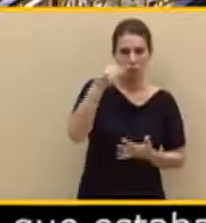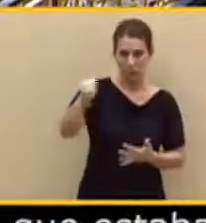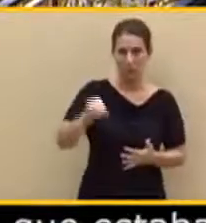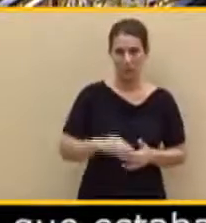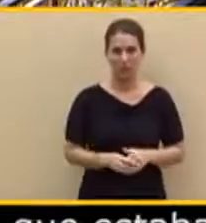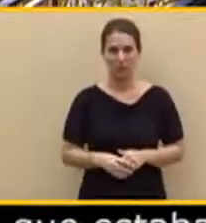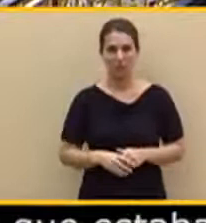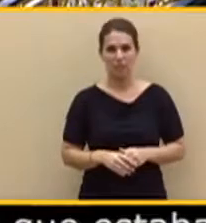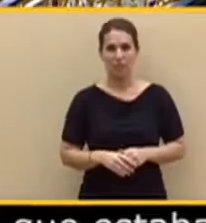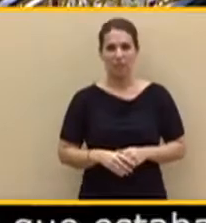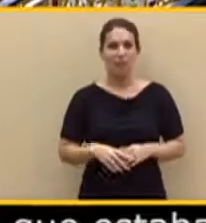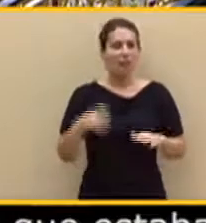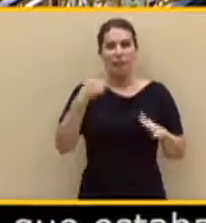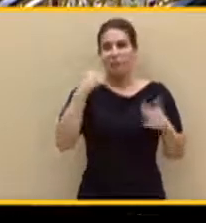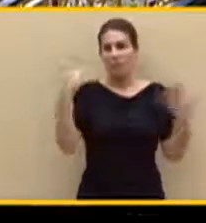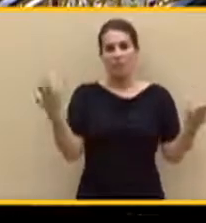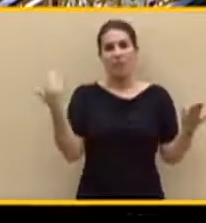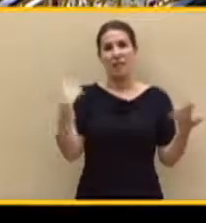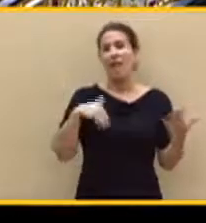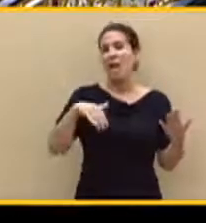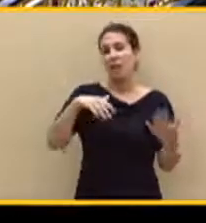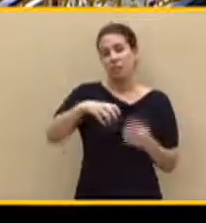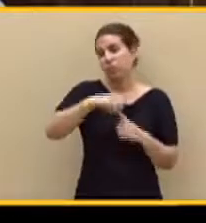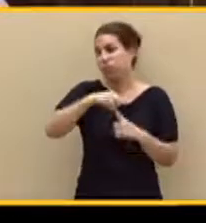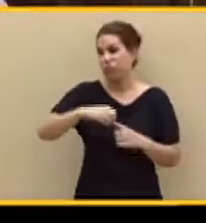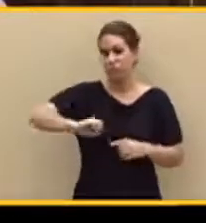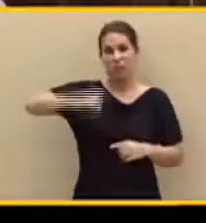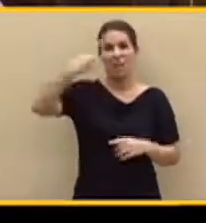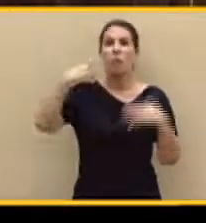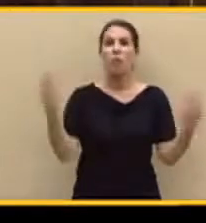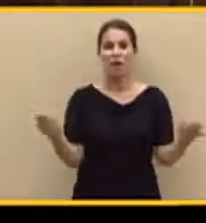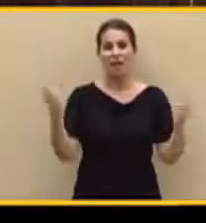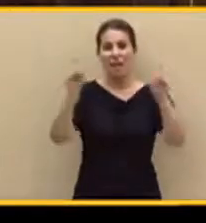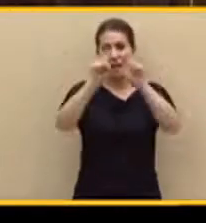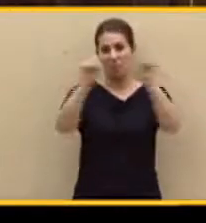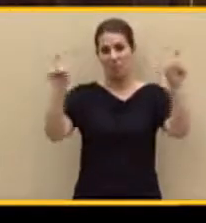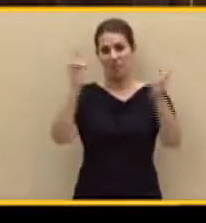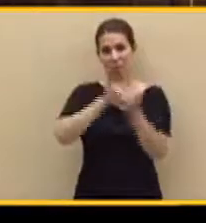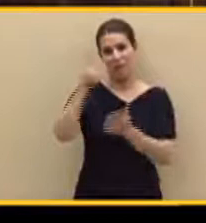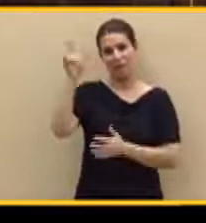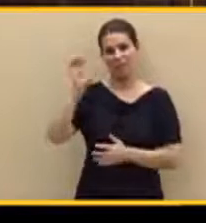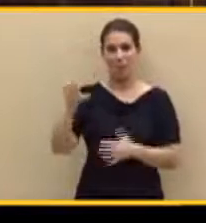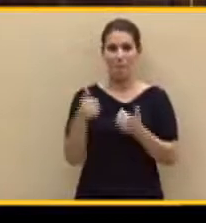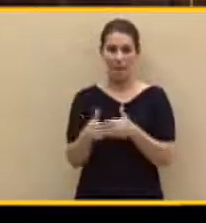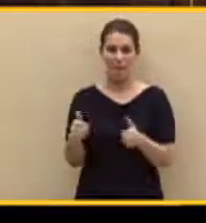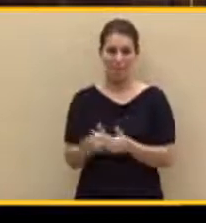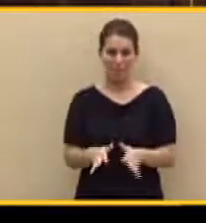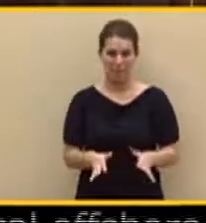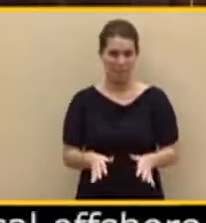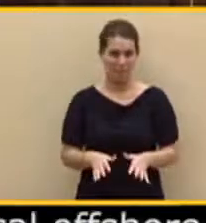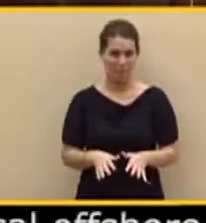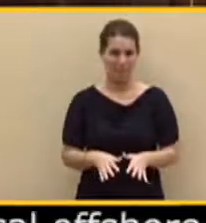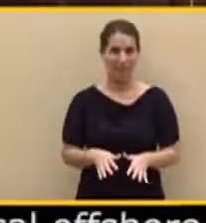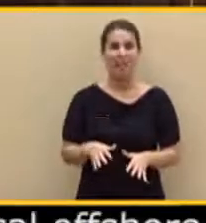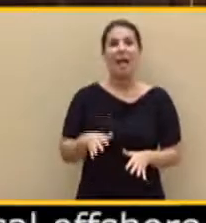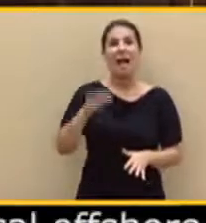Y miren, la guinda del pastel es la empresa que el fiscal offshore tenía en Panamá, para la cual se servía como testaferro de una mujer